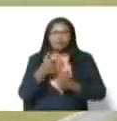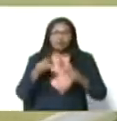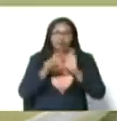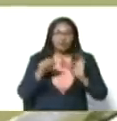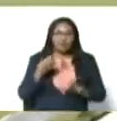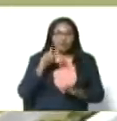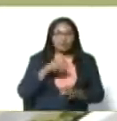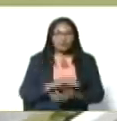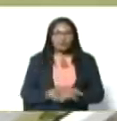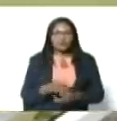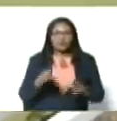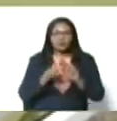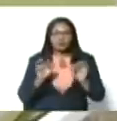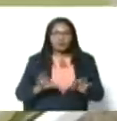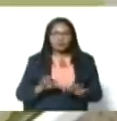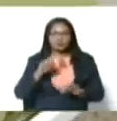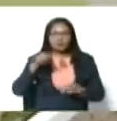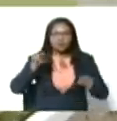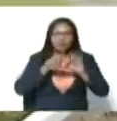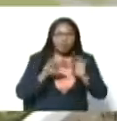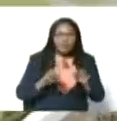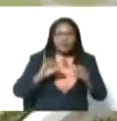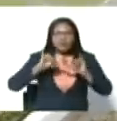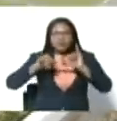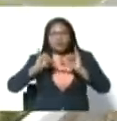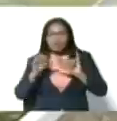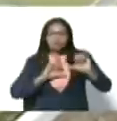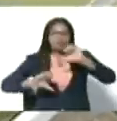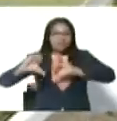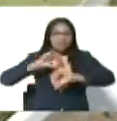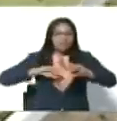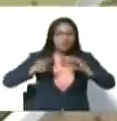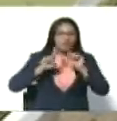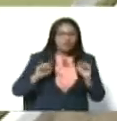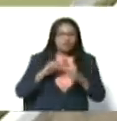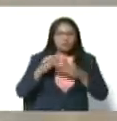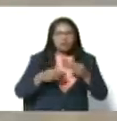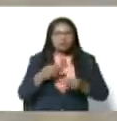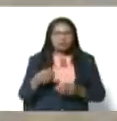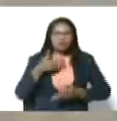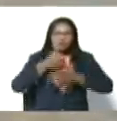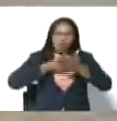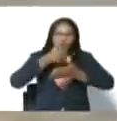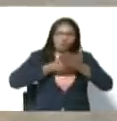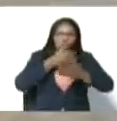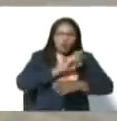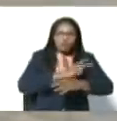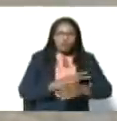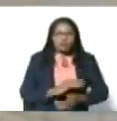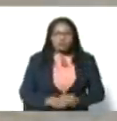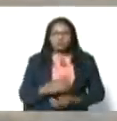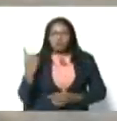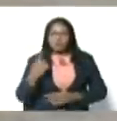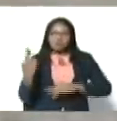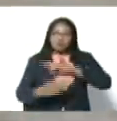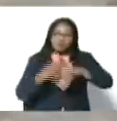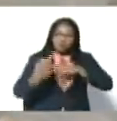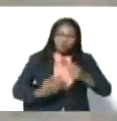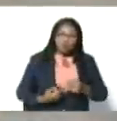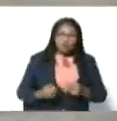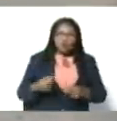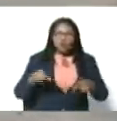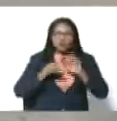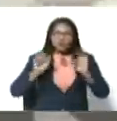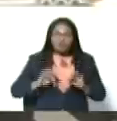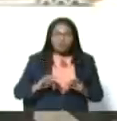nuestra aviación civil, nuestros ingenieros, nuestros científicos, para juntos vencer, y estamos venciendo. Solo en revolución